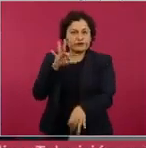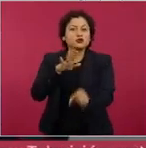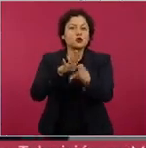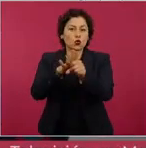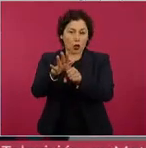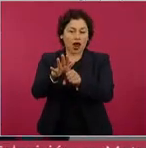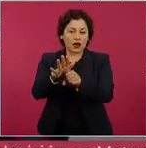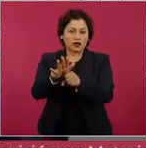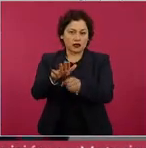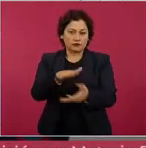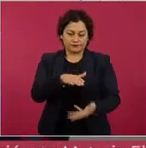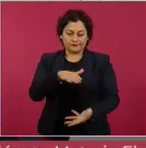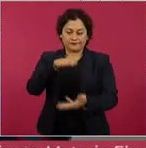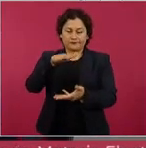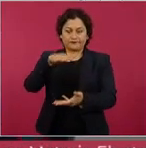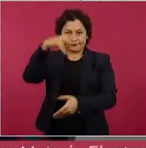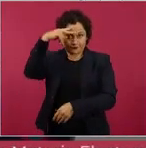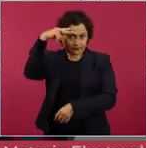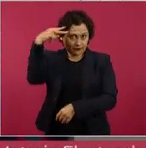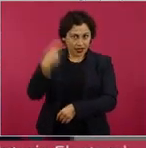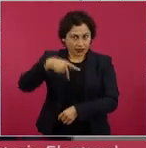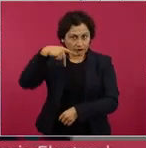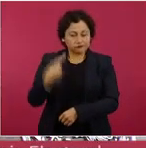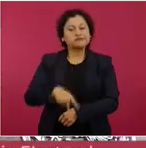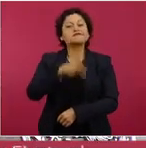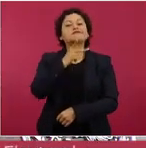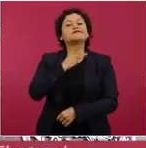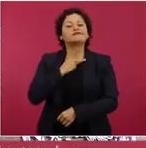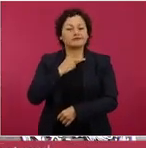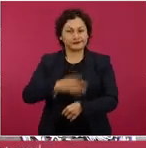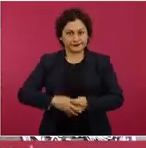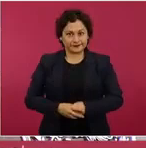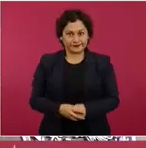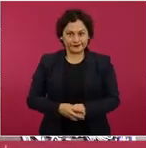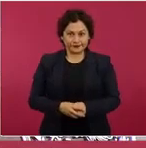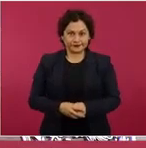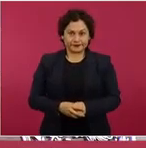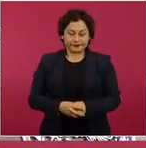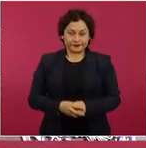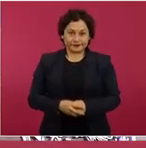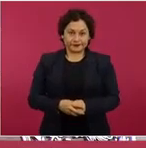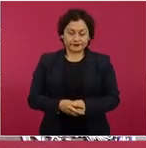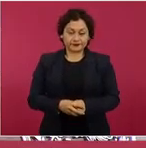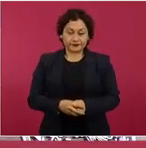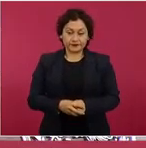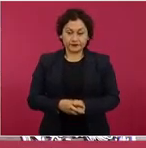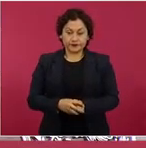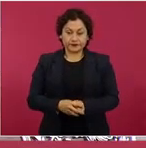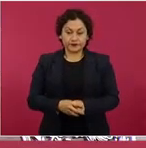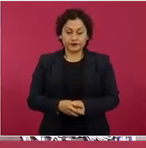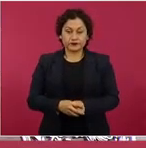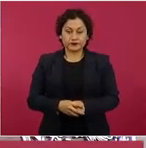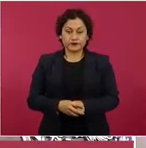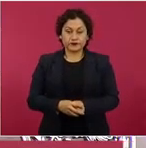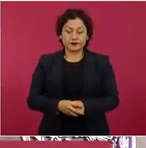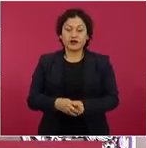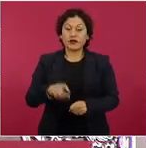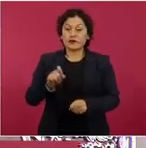la mezcla mexicana del petróleo. Y el